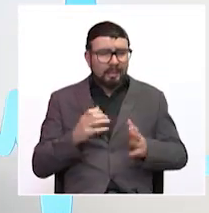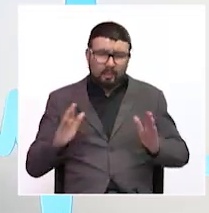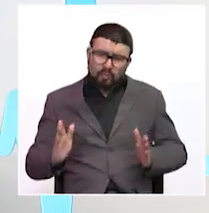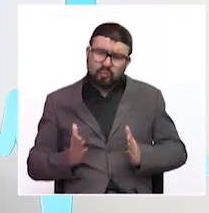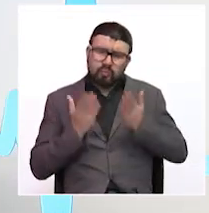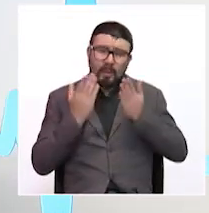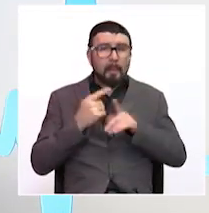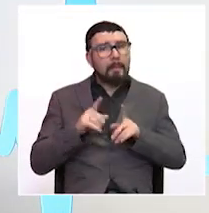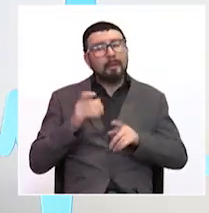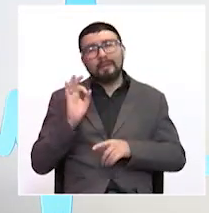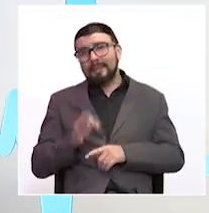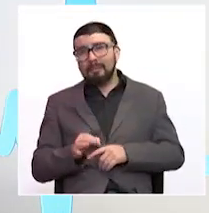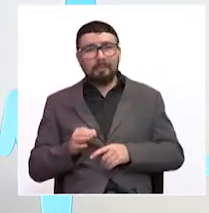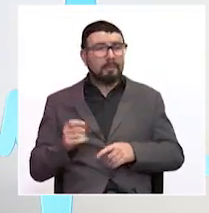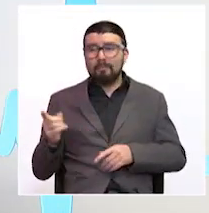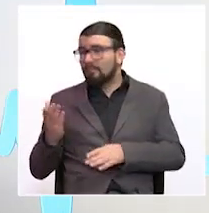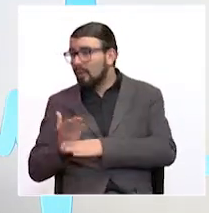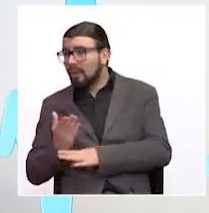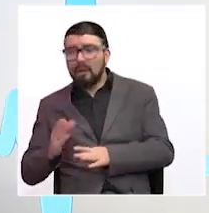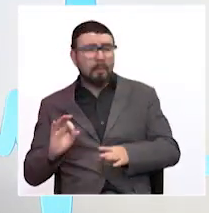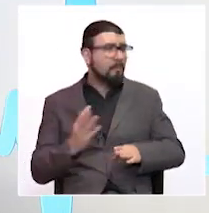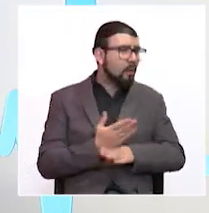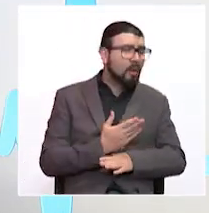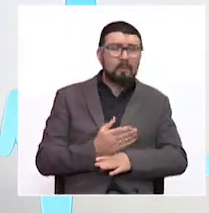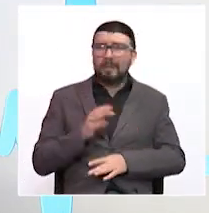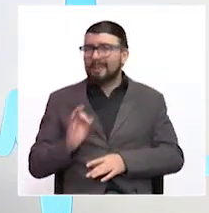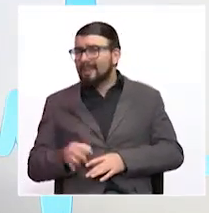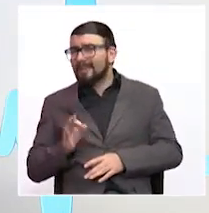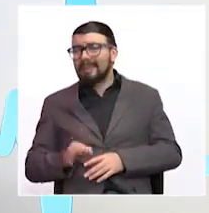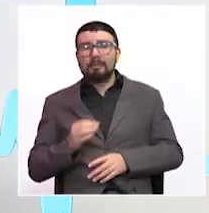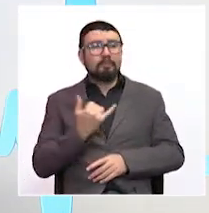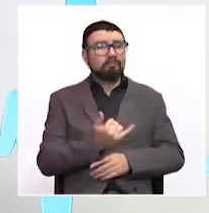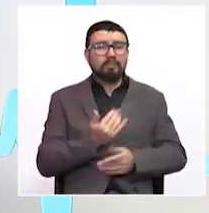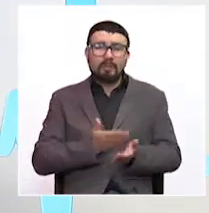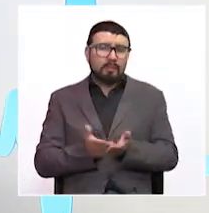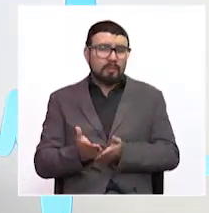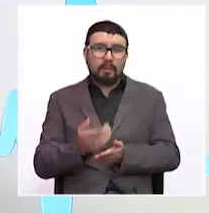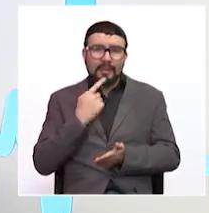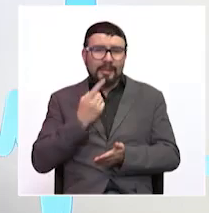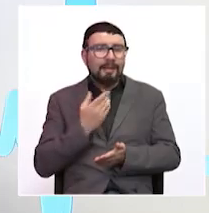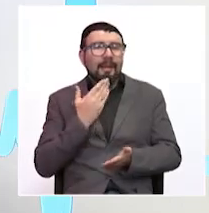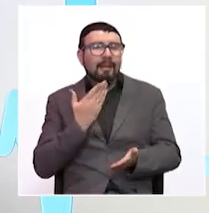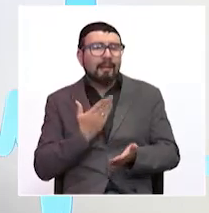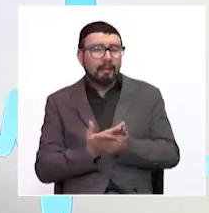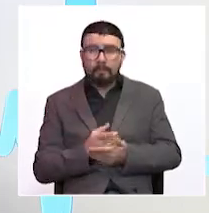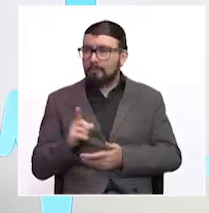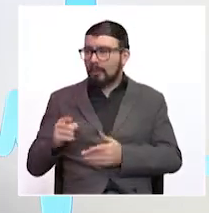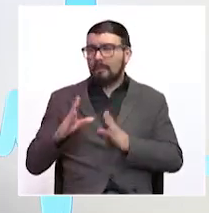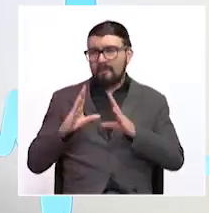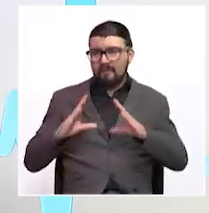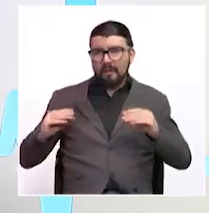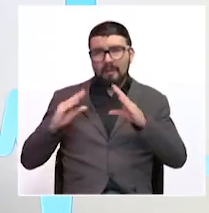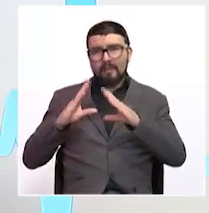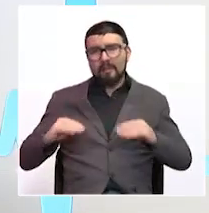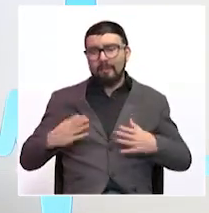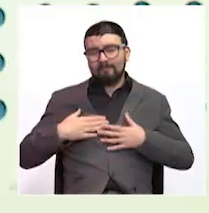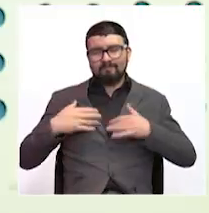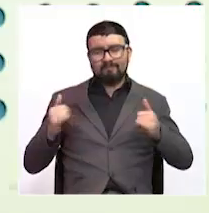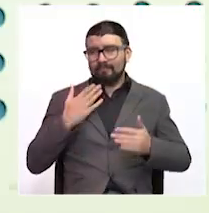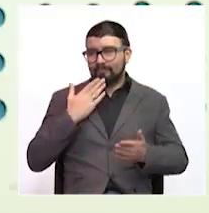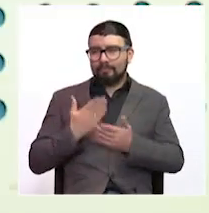termina por un lado está en ese problema eternamente agradecida a doña marta feliz navidad y gracias por su pregunta